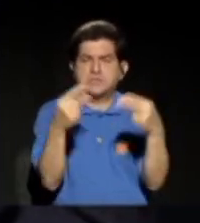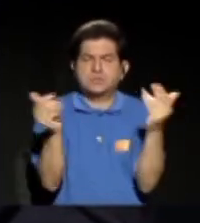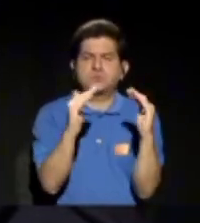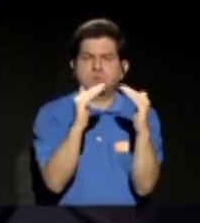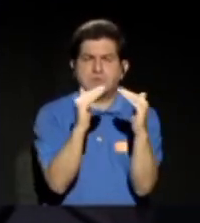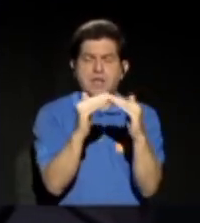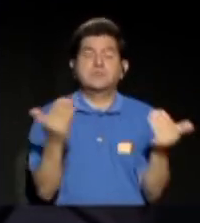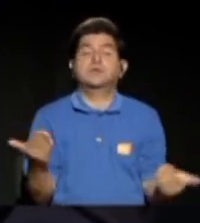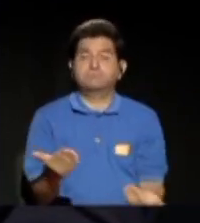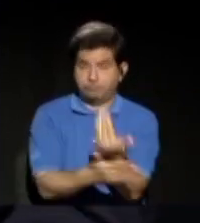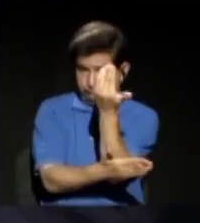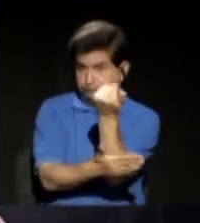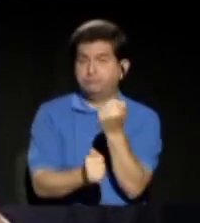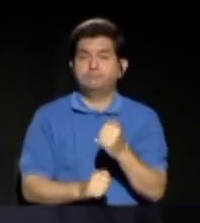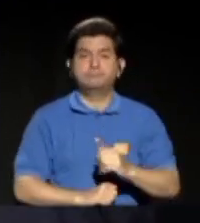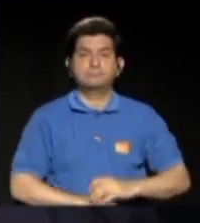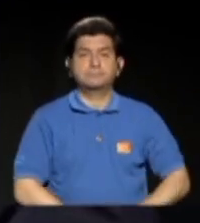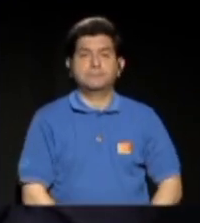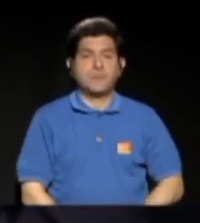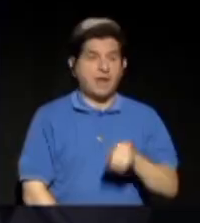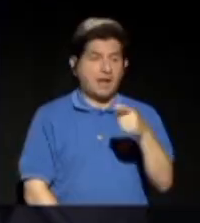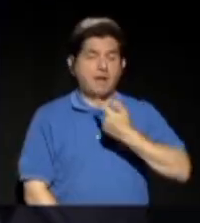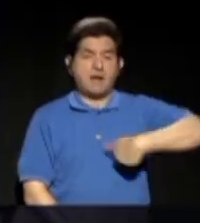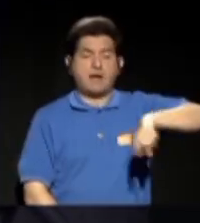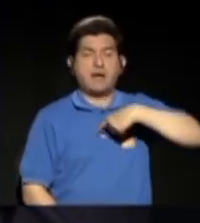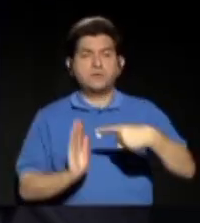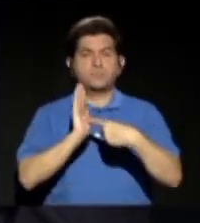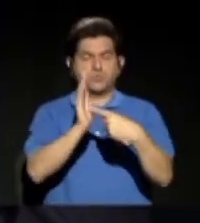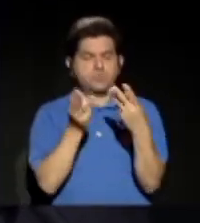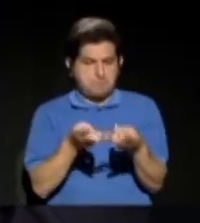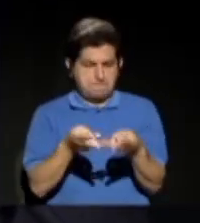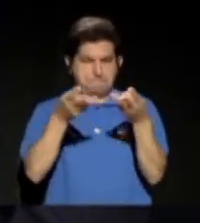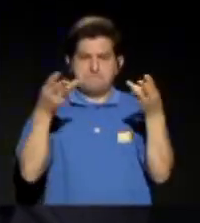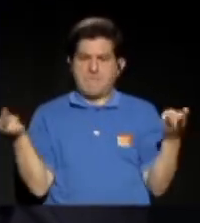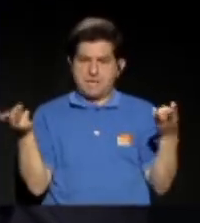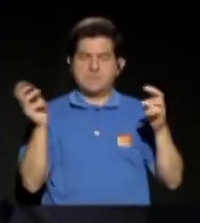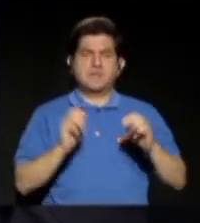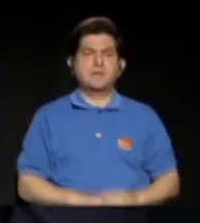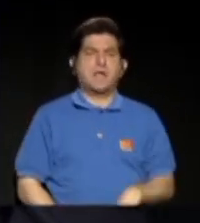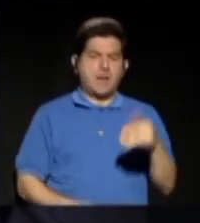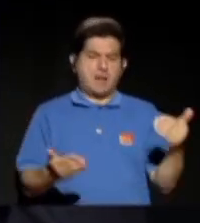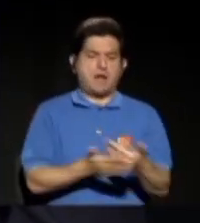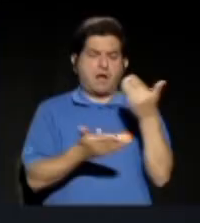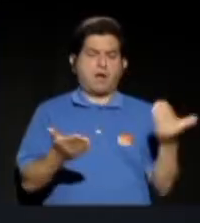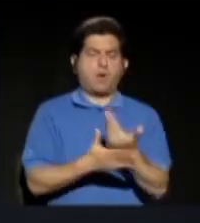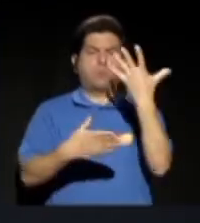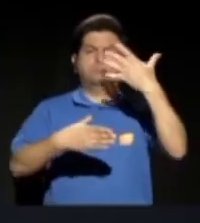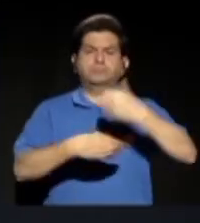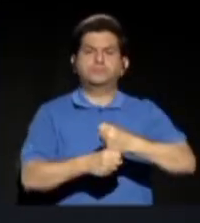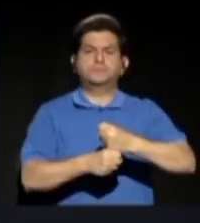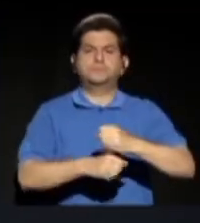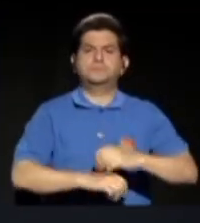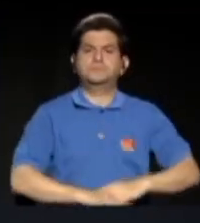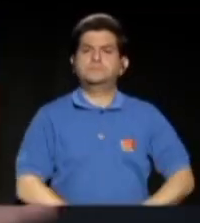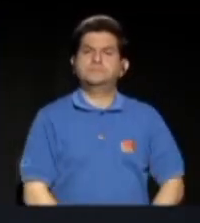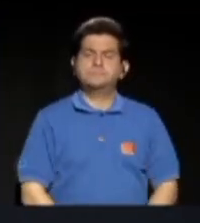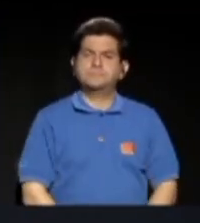que es más reciente y que nos da el insumo para poder hacer esta actualización.